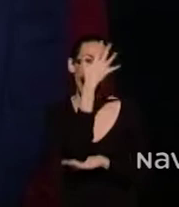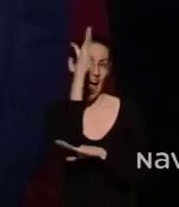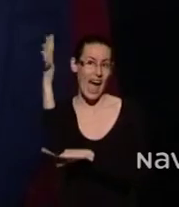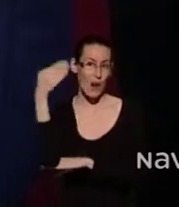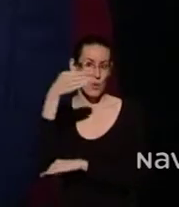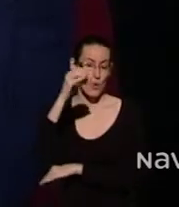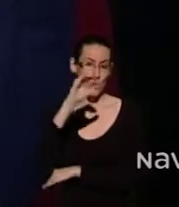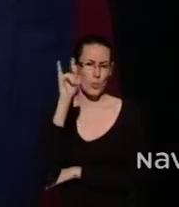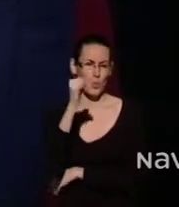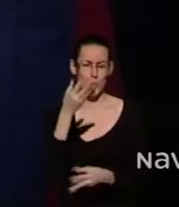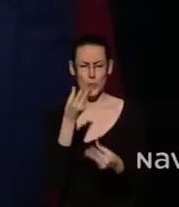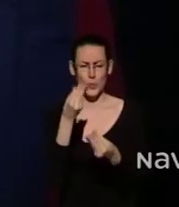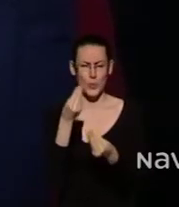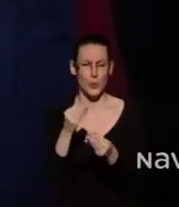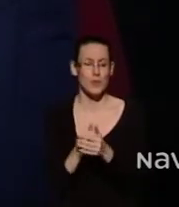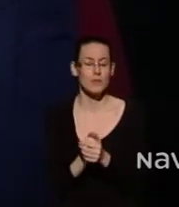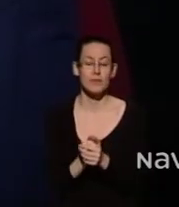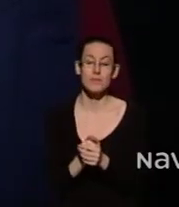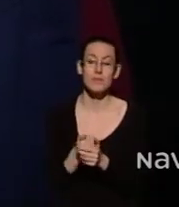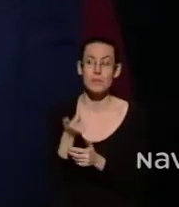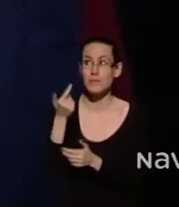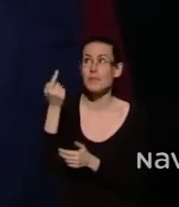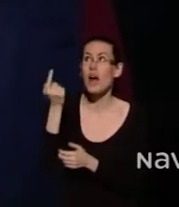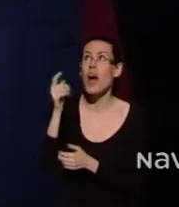aquí. Álvaro, está lloviendo.